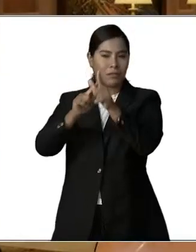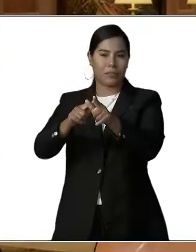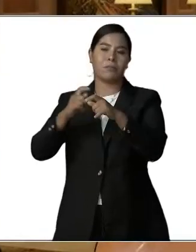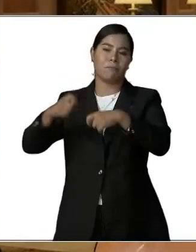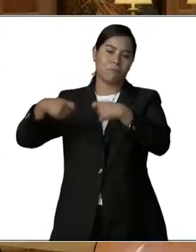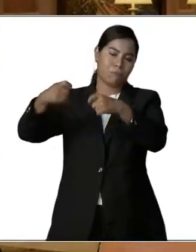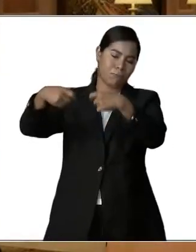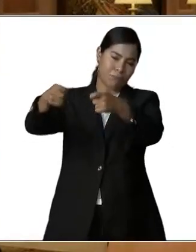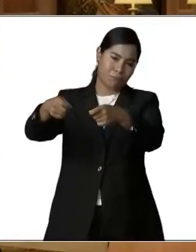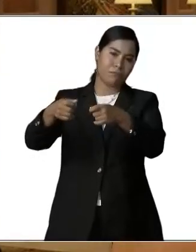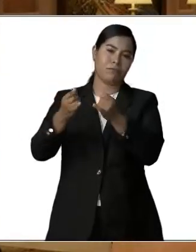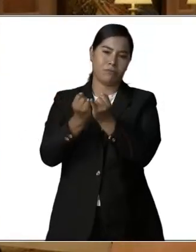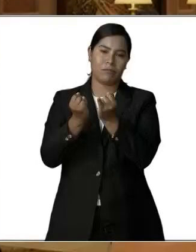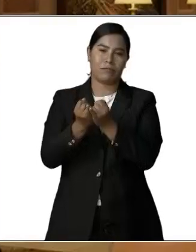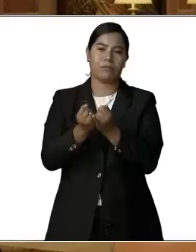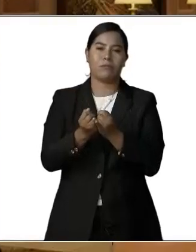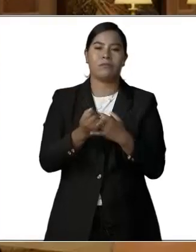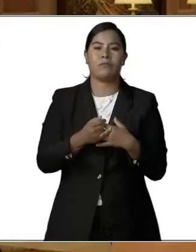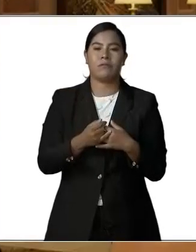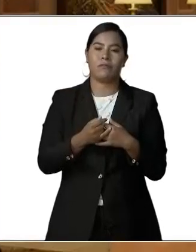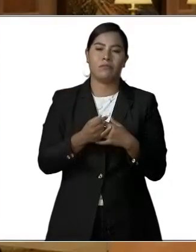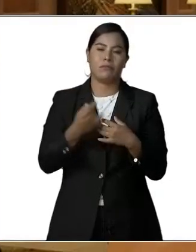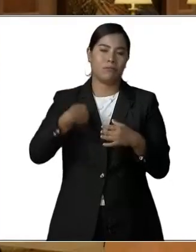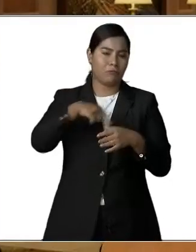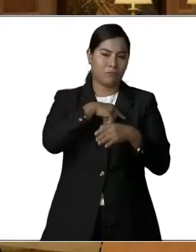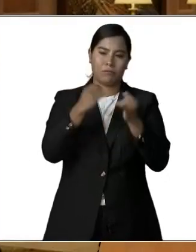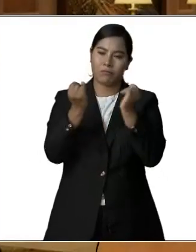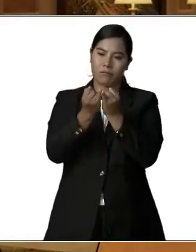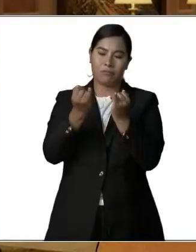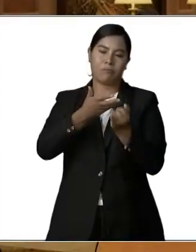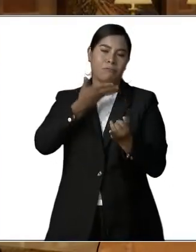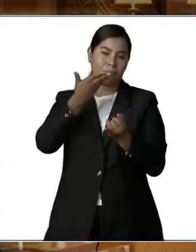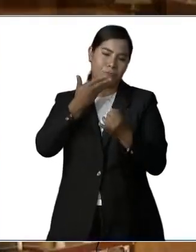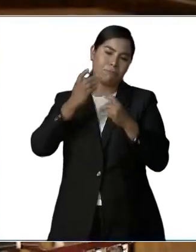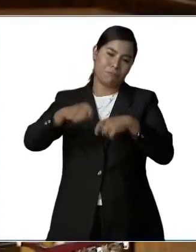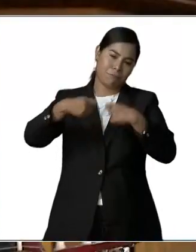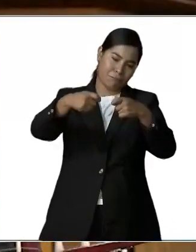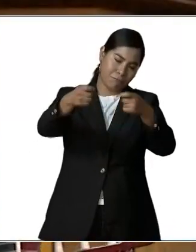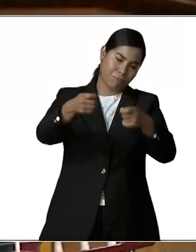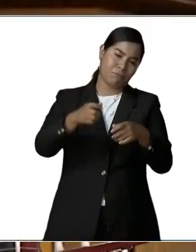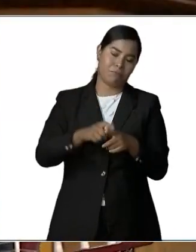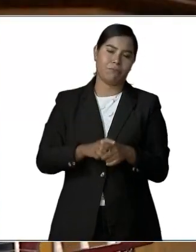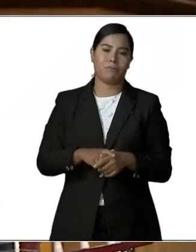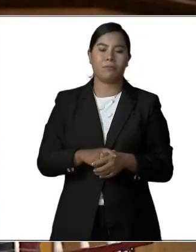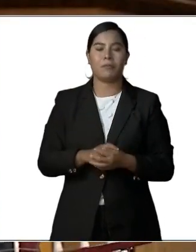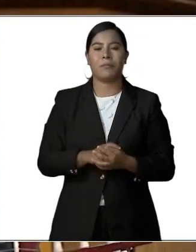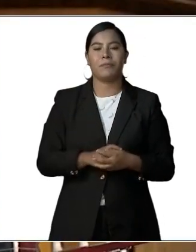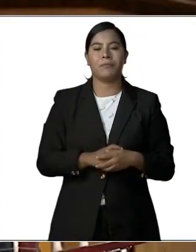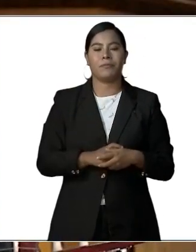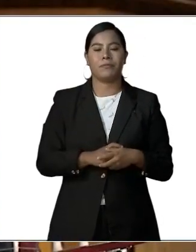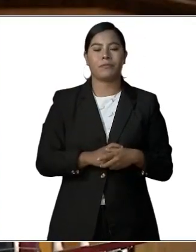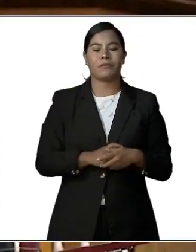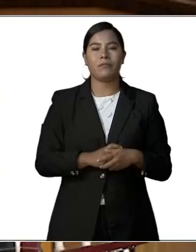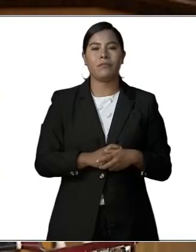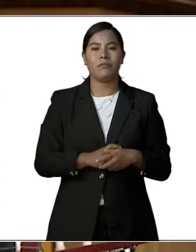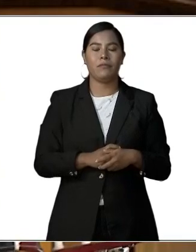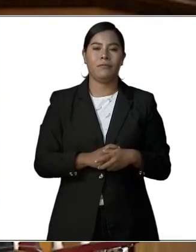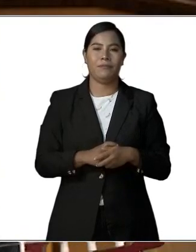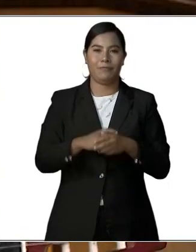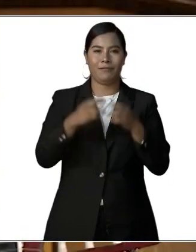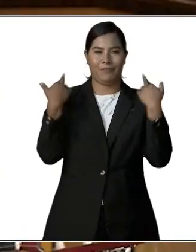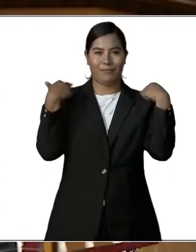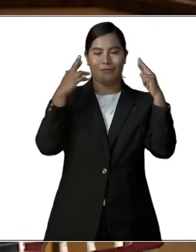es precisamente lo que nosotros queremos precisamente también conservar, ¿no? Sí, porque bueno, habrá que decir que